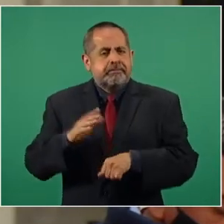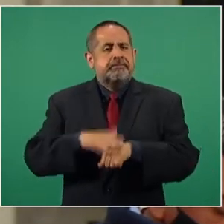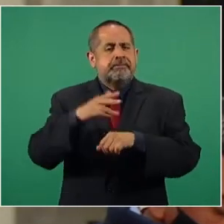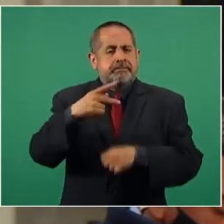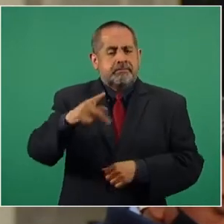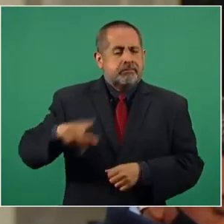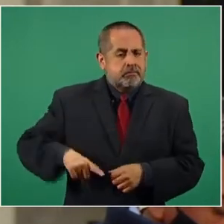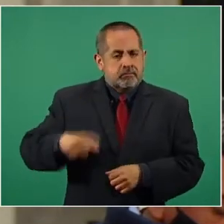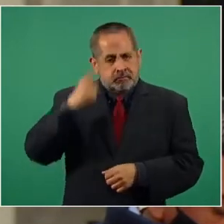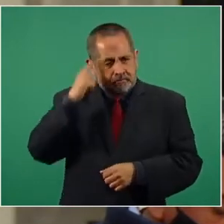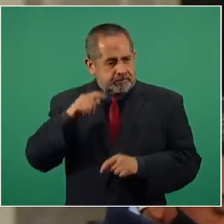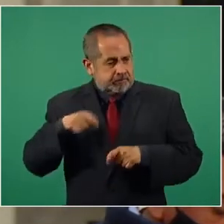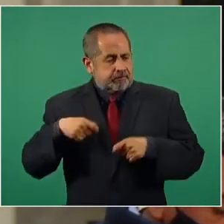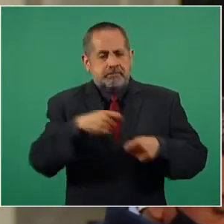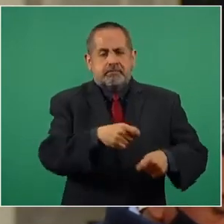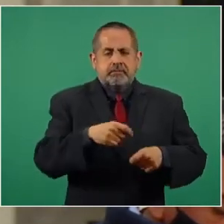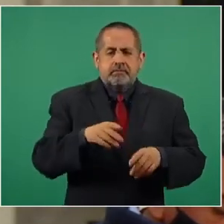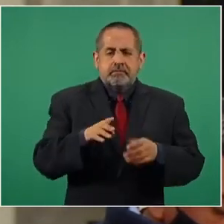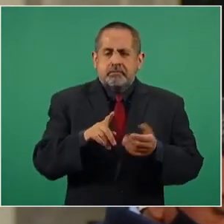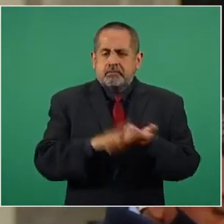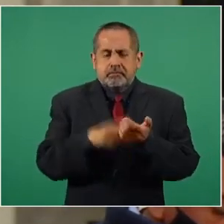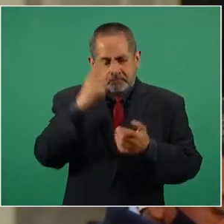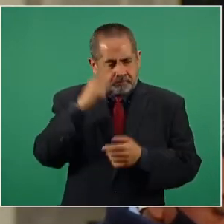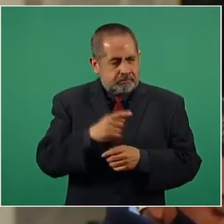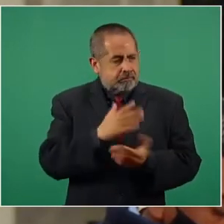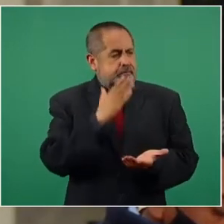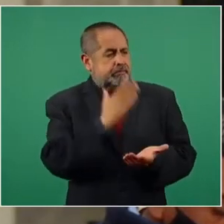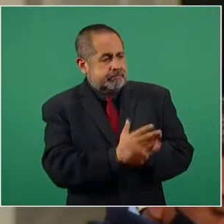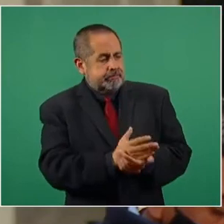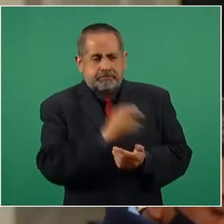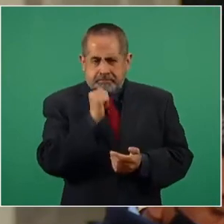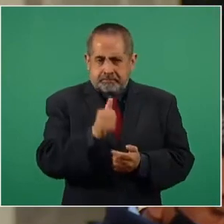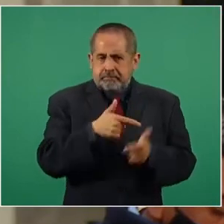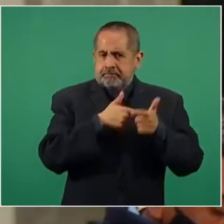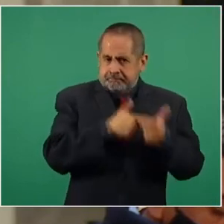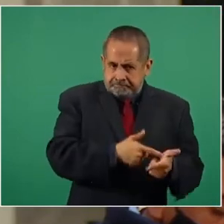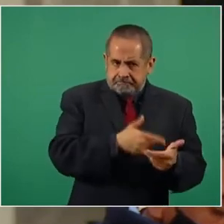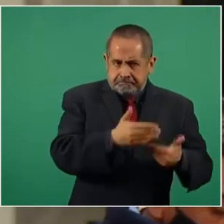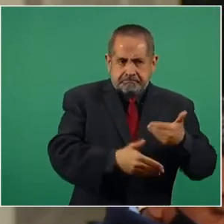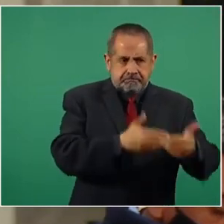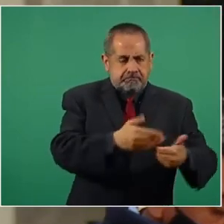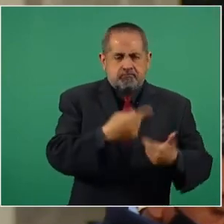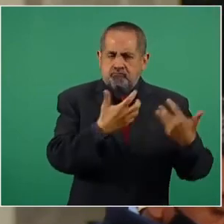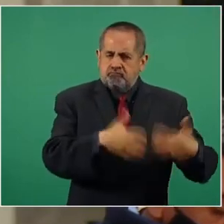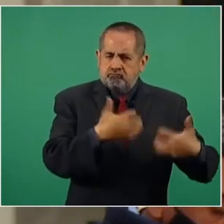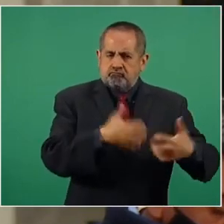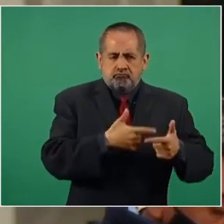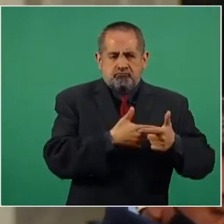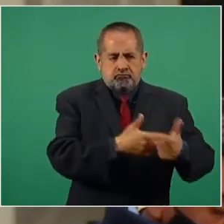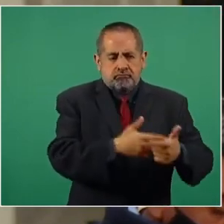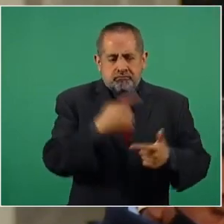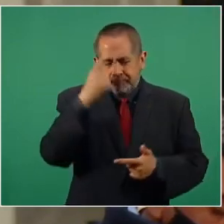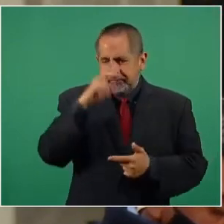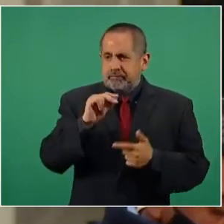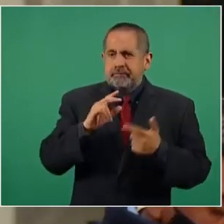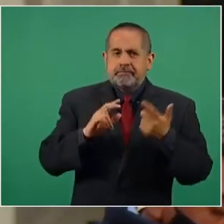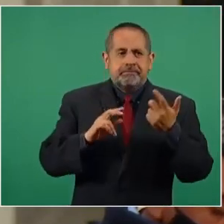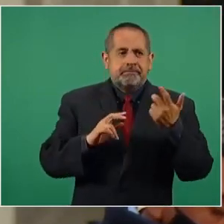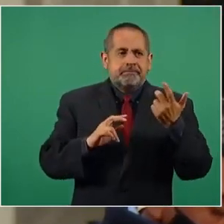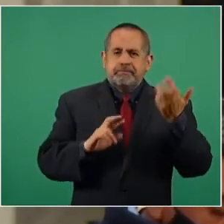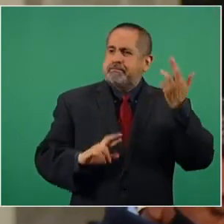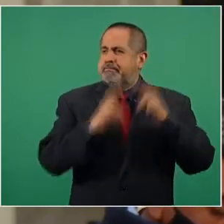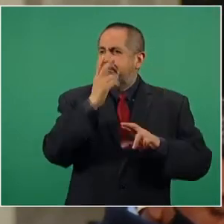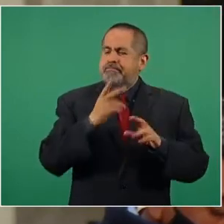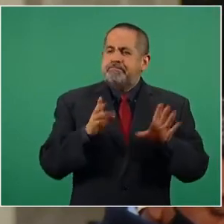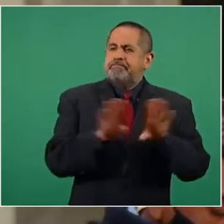gobierno para garantizar que no se detenga la producción y que pues terminen estos paros técnicos que están